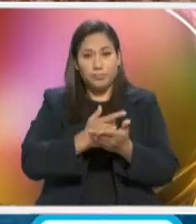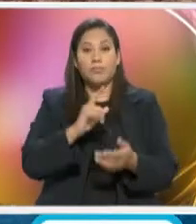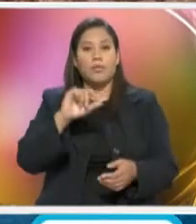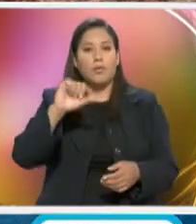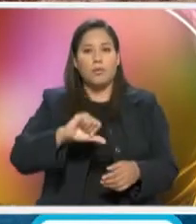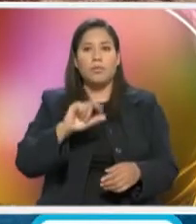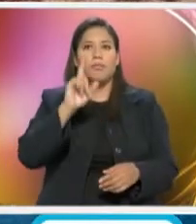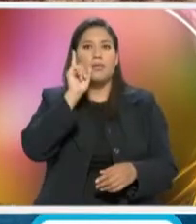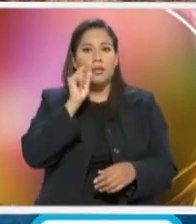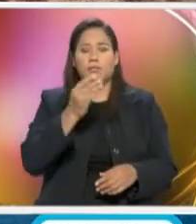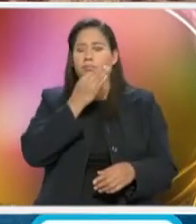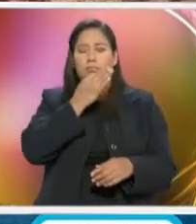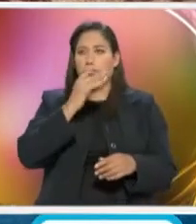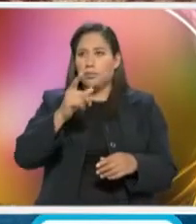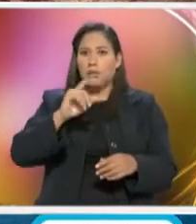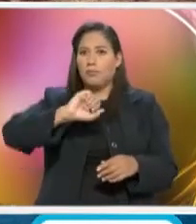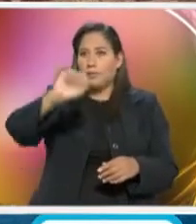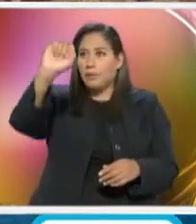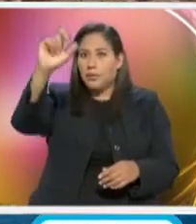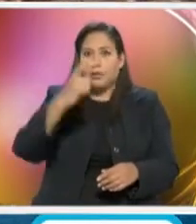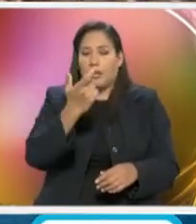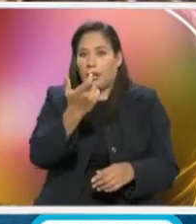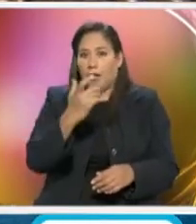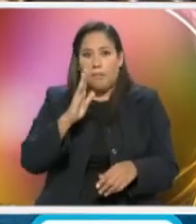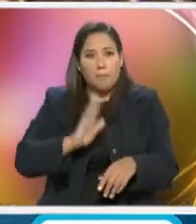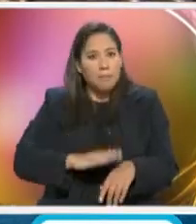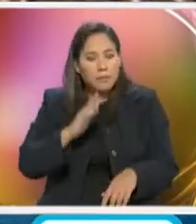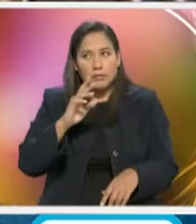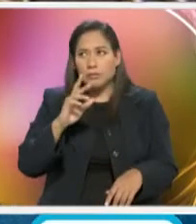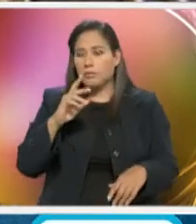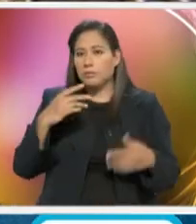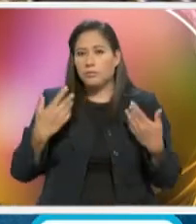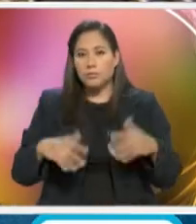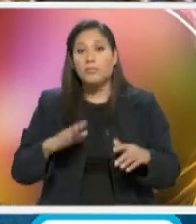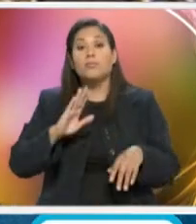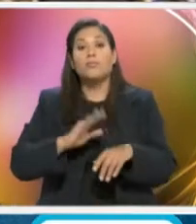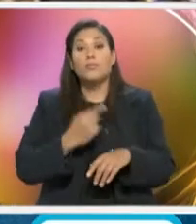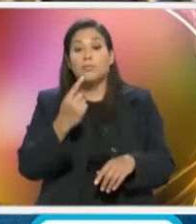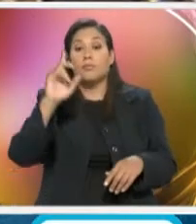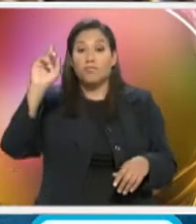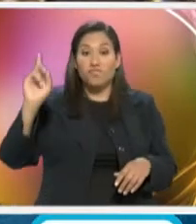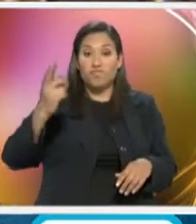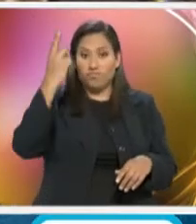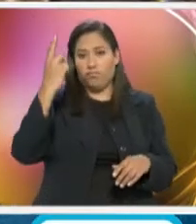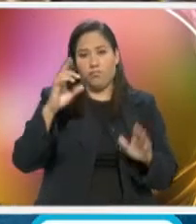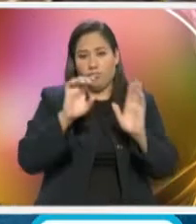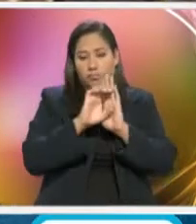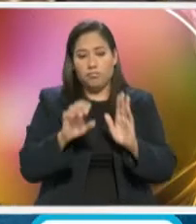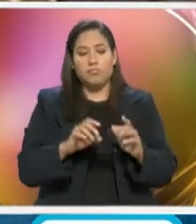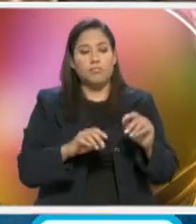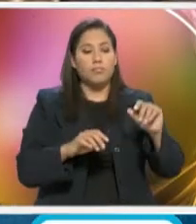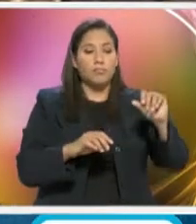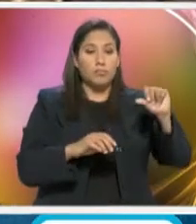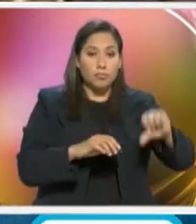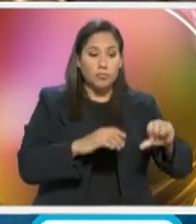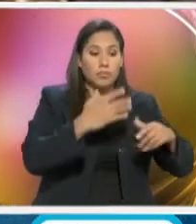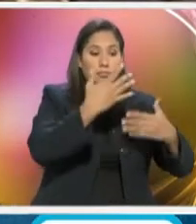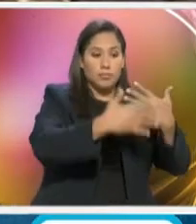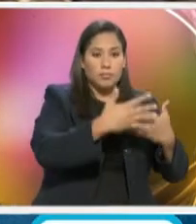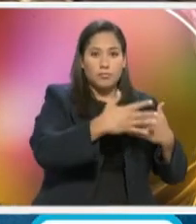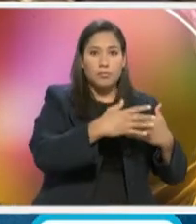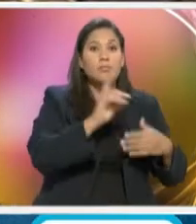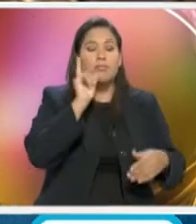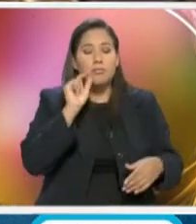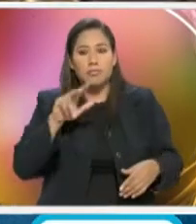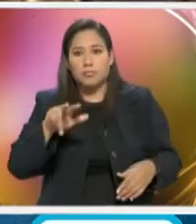otro, de pronto ya fue un problema, porque el dólar crecía de un día a otro de 15 a 18, como